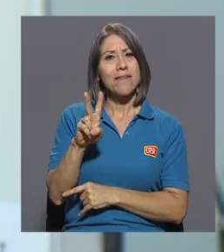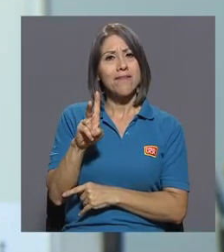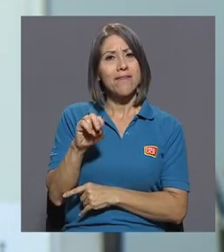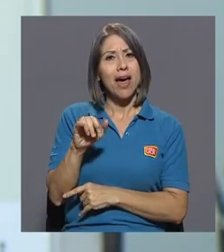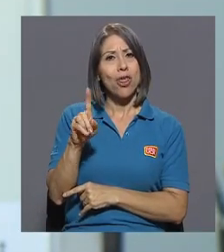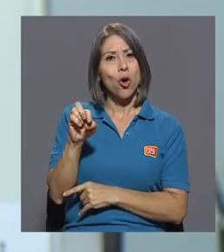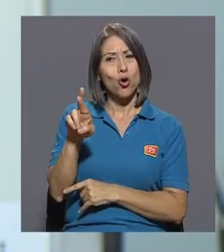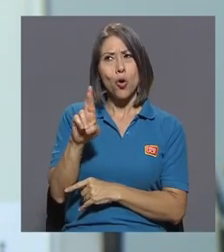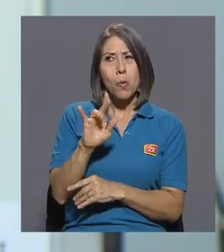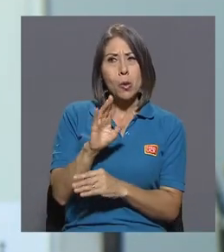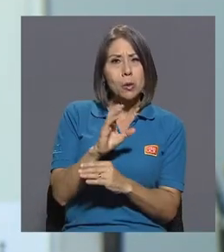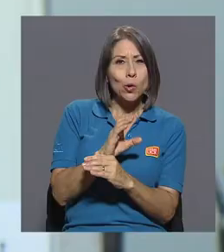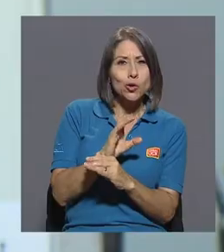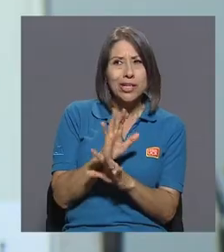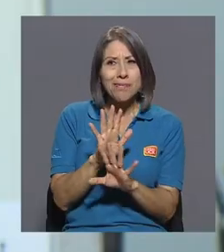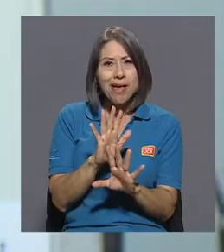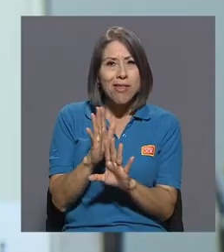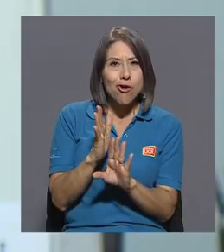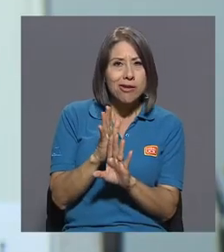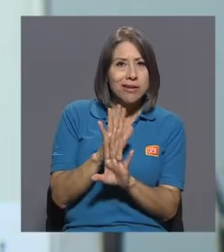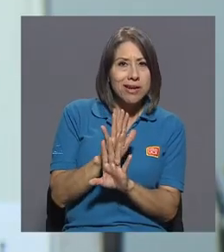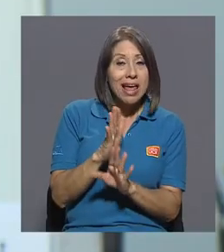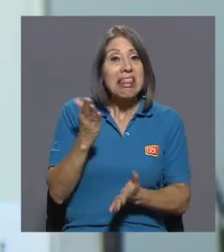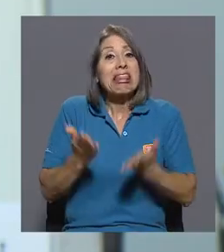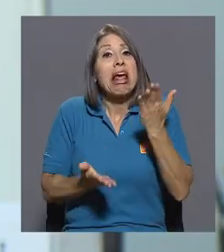tal vez lo que pasa ahora es que me importa mucho menos,